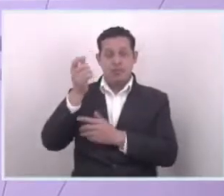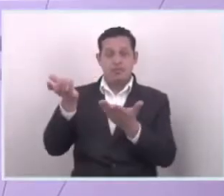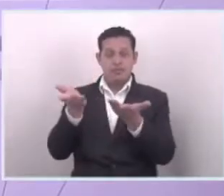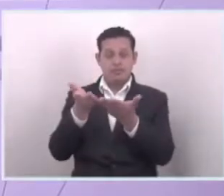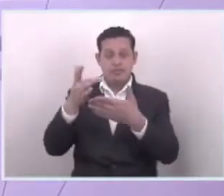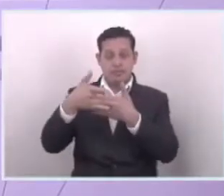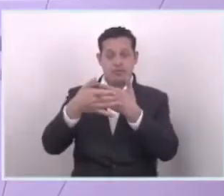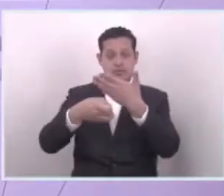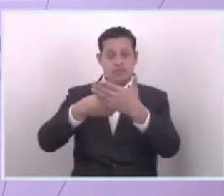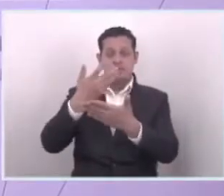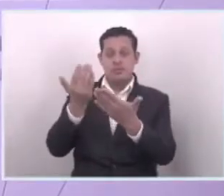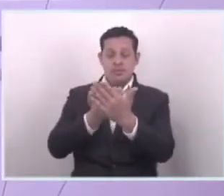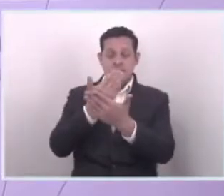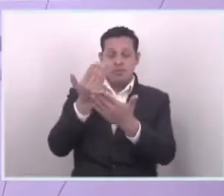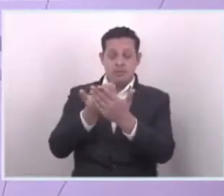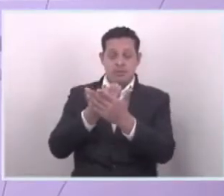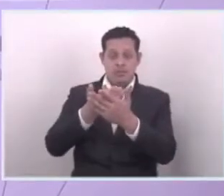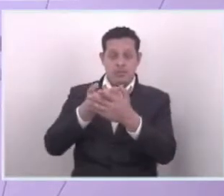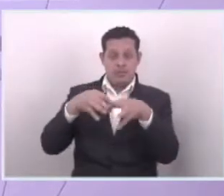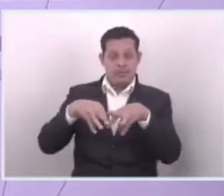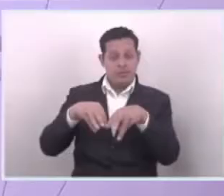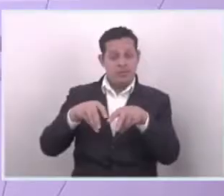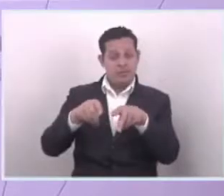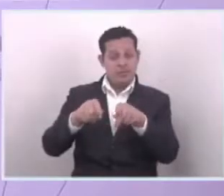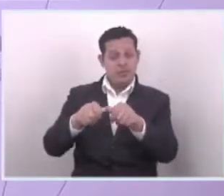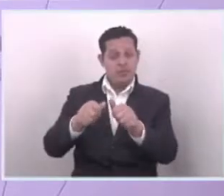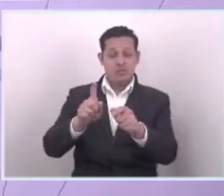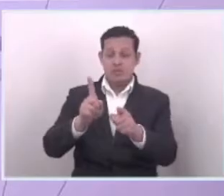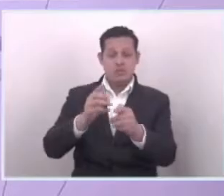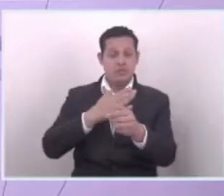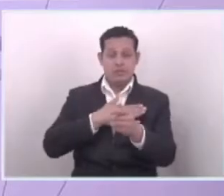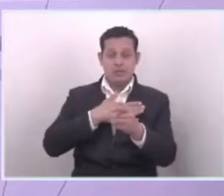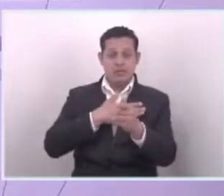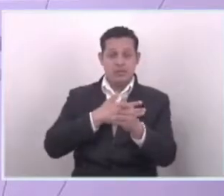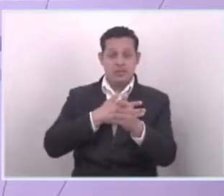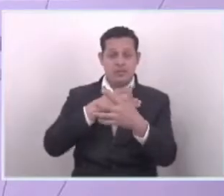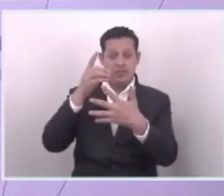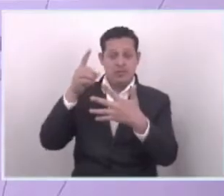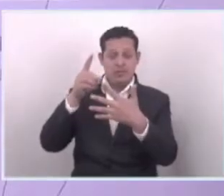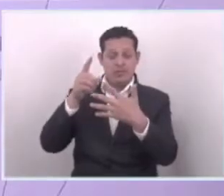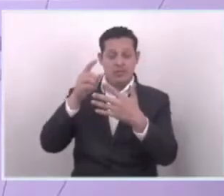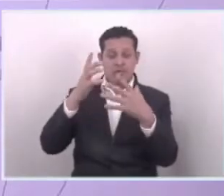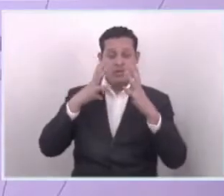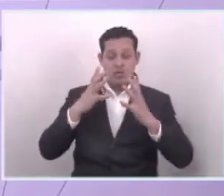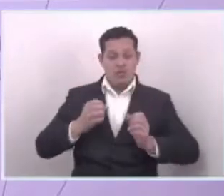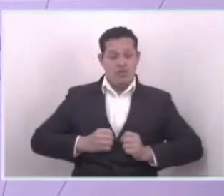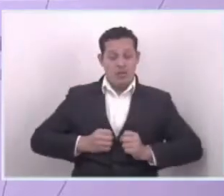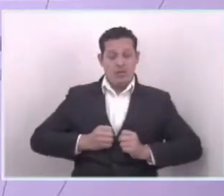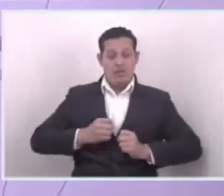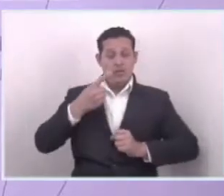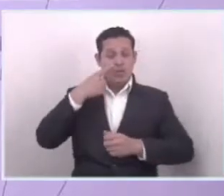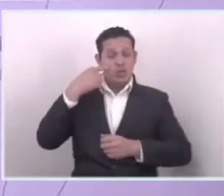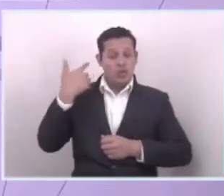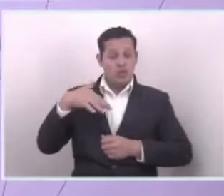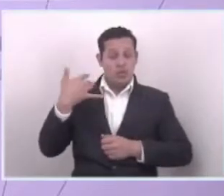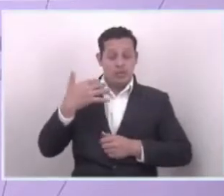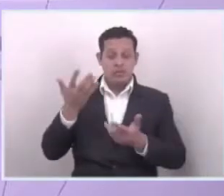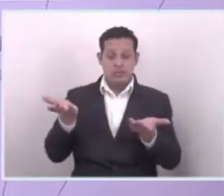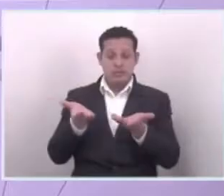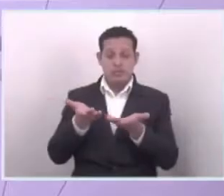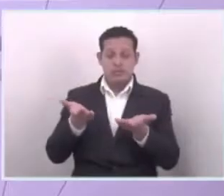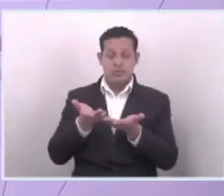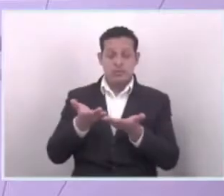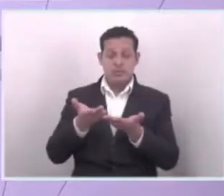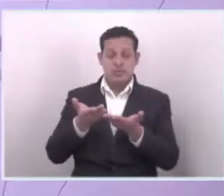realizar actualizaciones de estudios geofísicos y no hay mucha erogación de parte del Estado. O sea, el riesgo lo lleva más